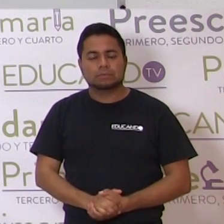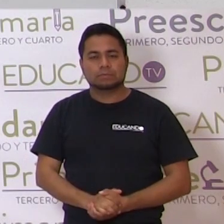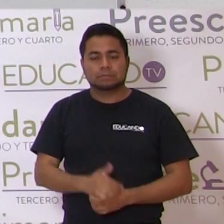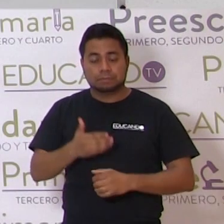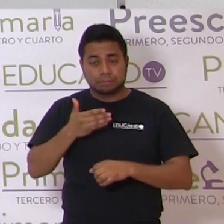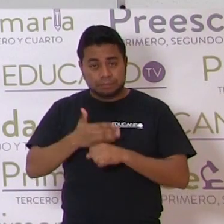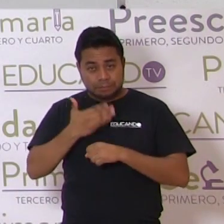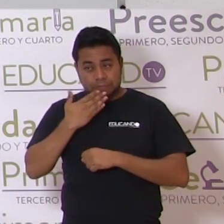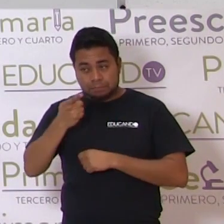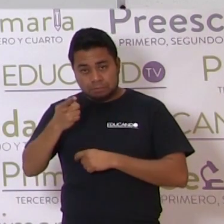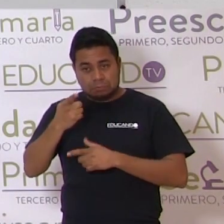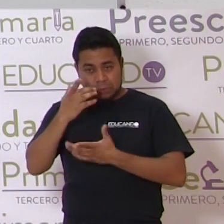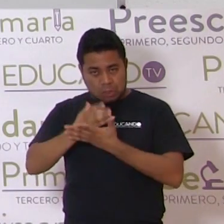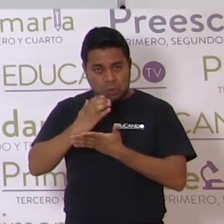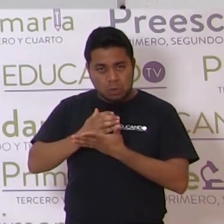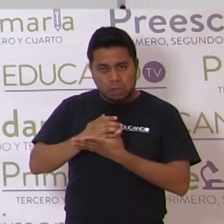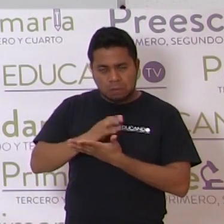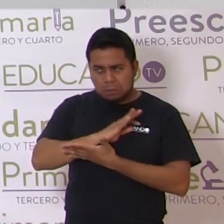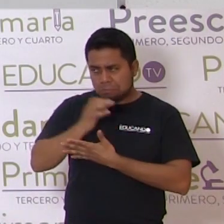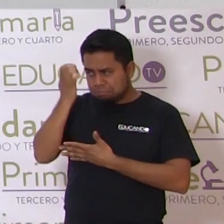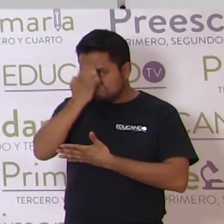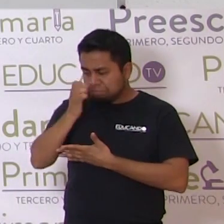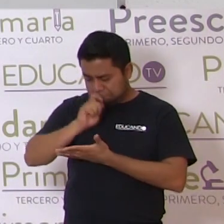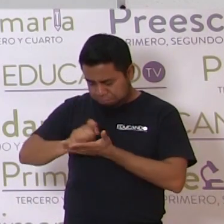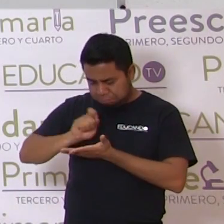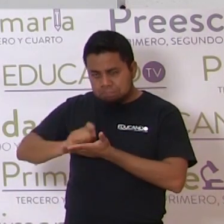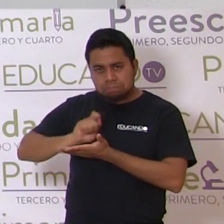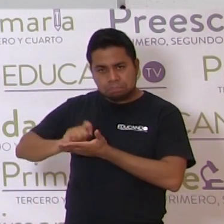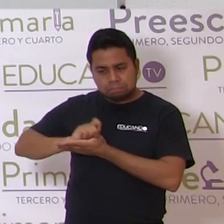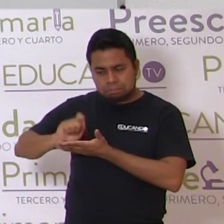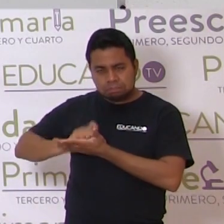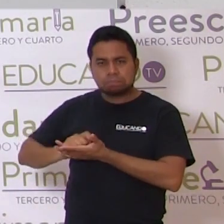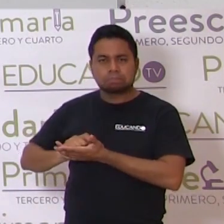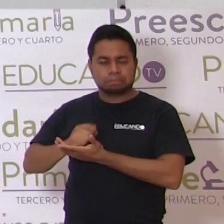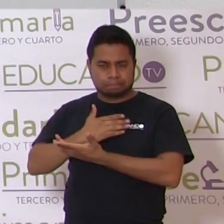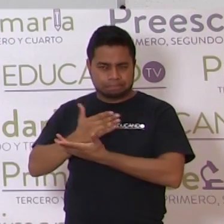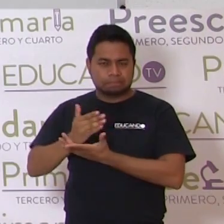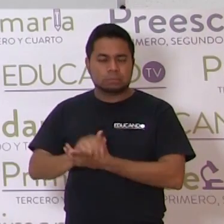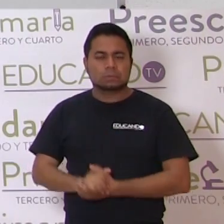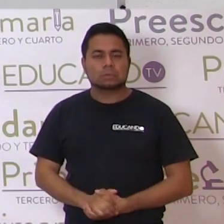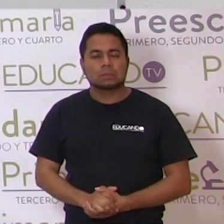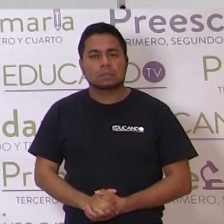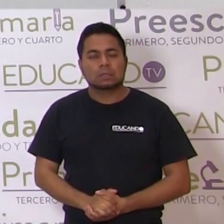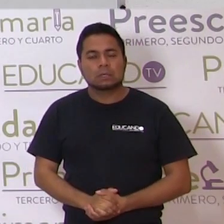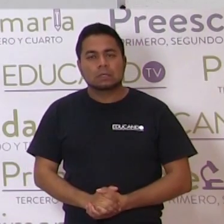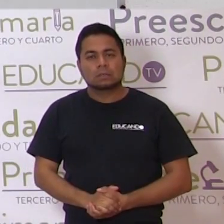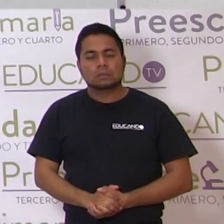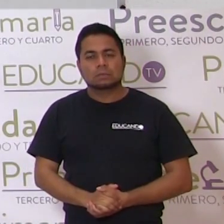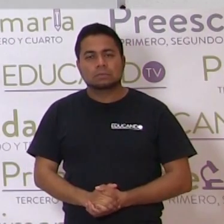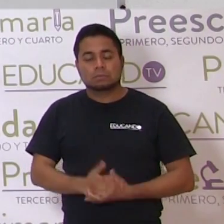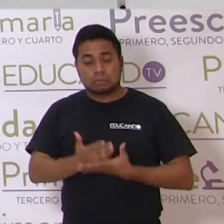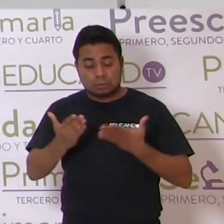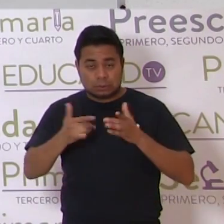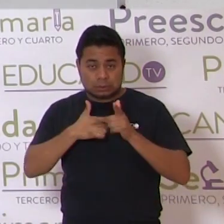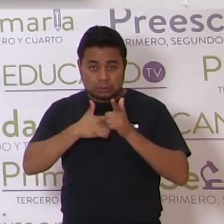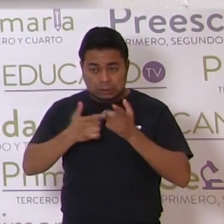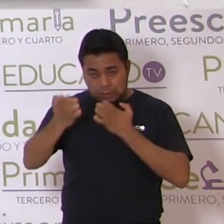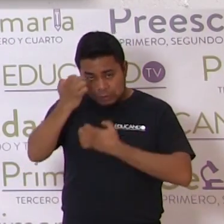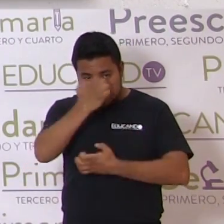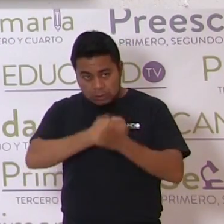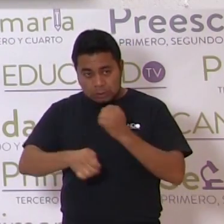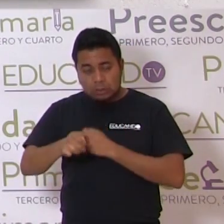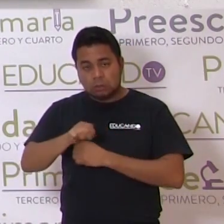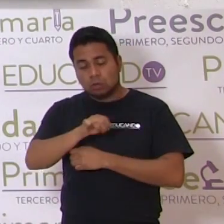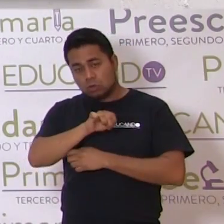ustedes lo anoten, hagan la reflexión y lo anoten en su casa. Mientras tanto, vamos a seguir analizando la